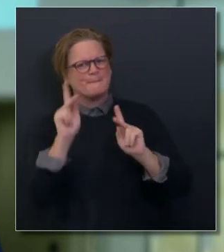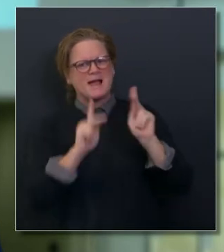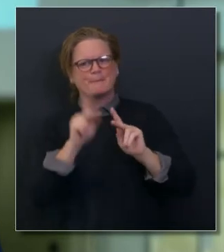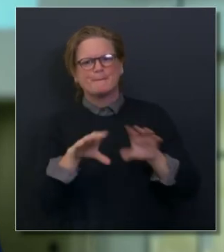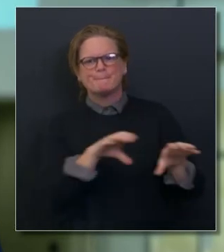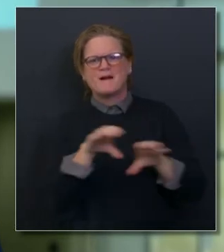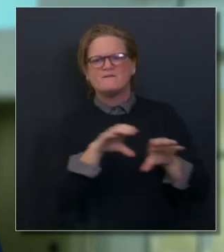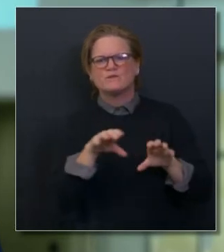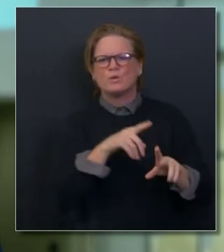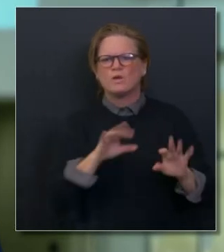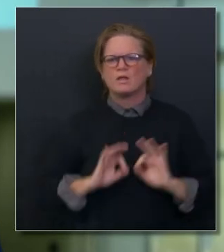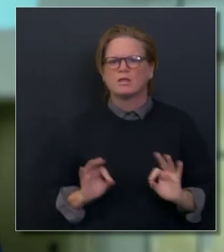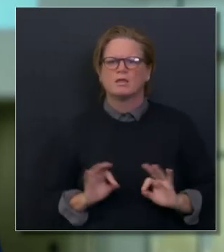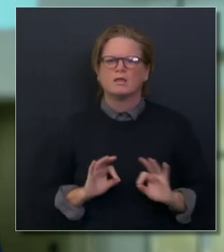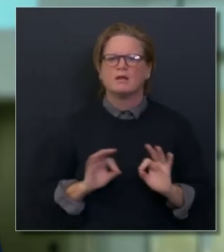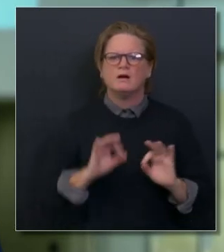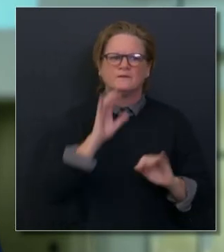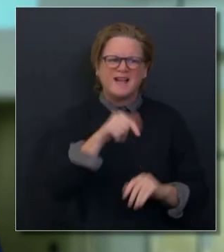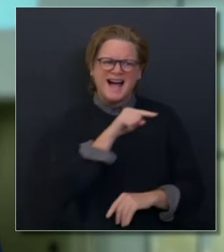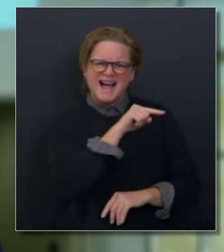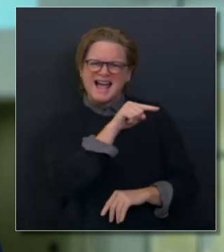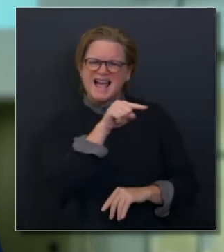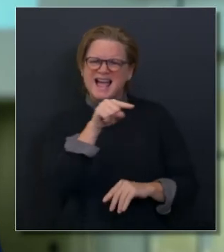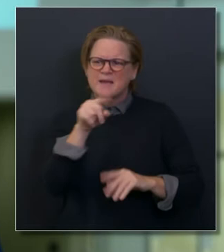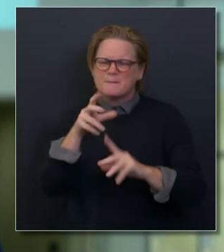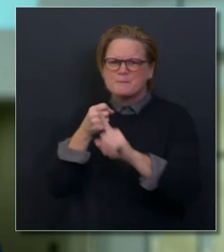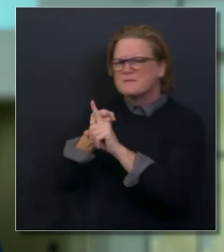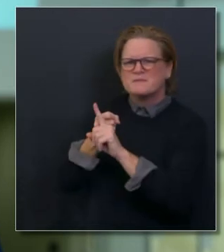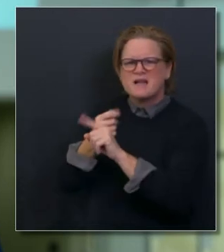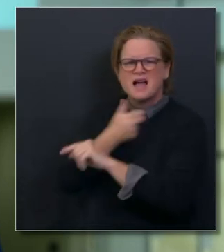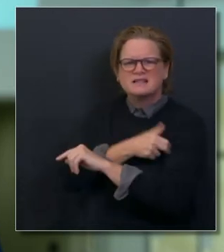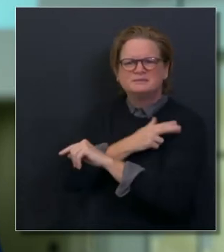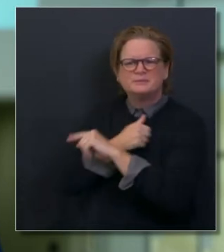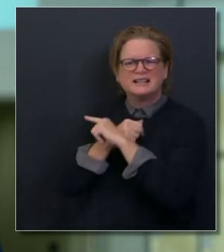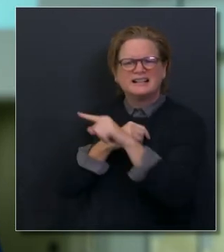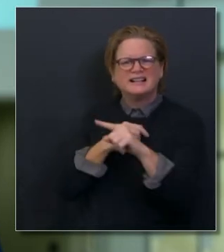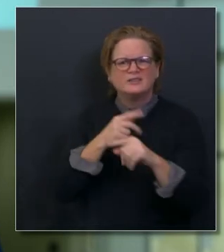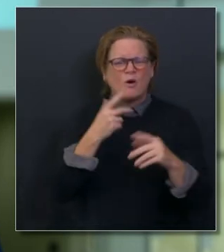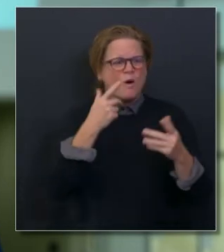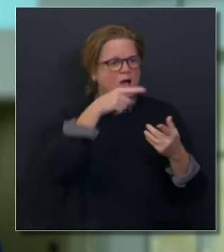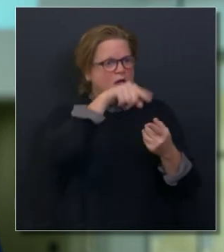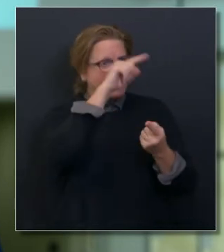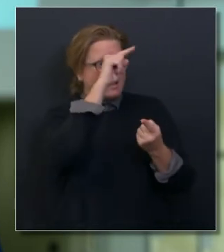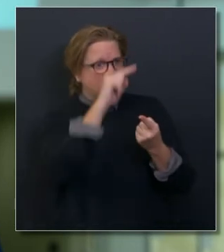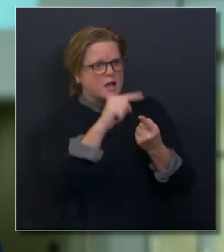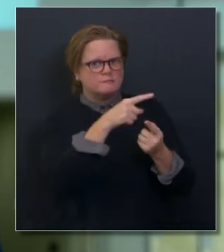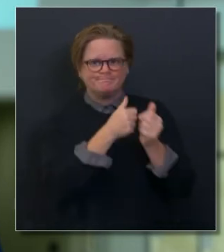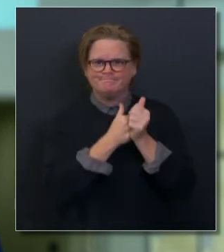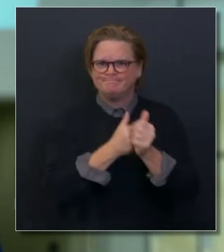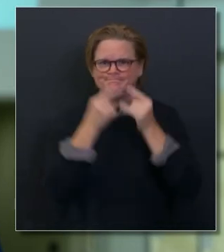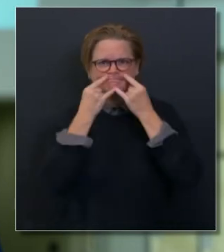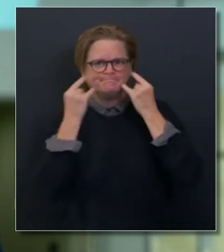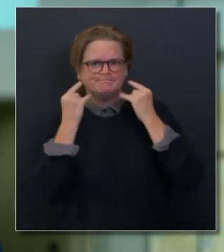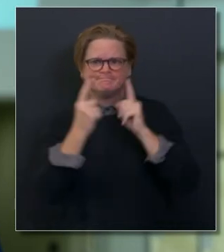la estrategia inicial es mantener la cantidad de pacientes lo más mínimo posible, no para